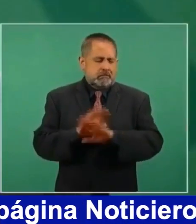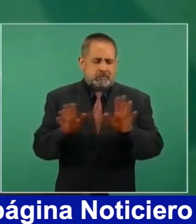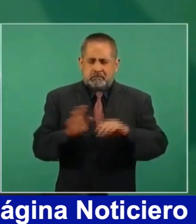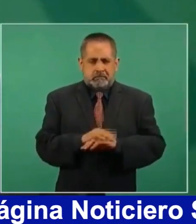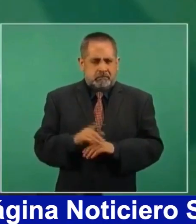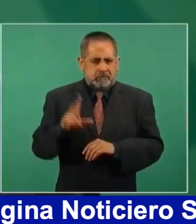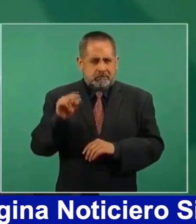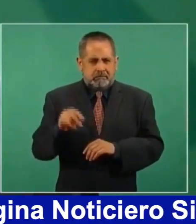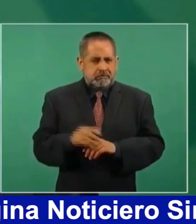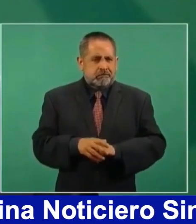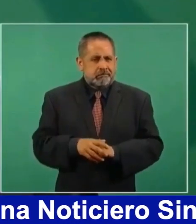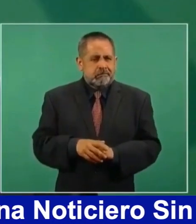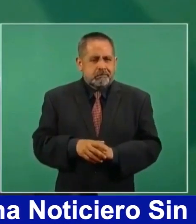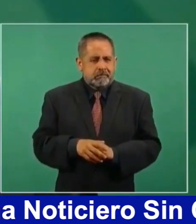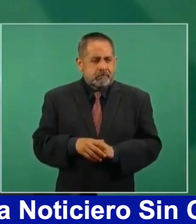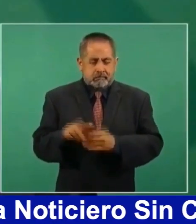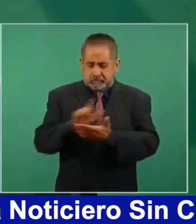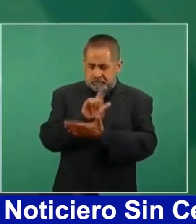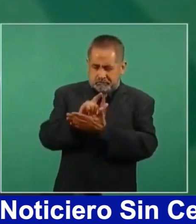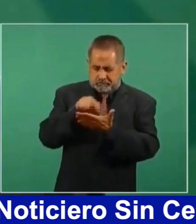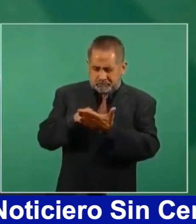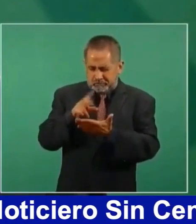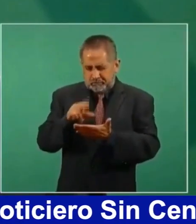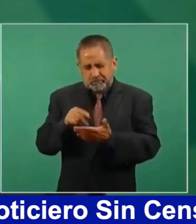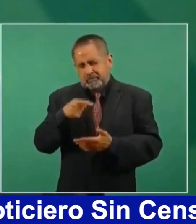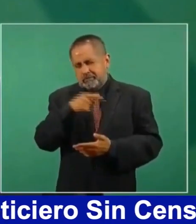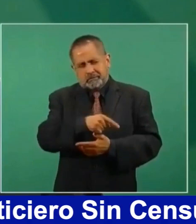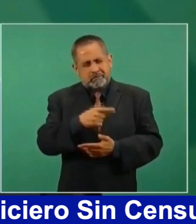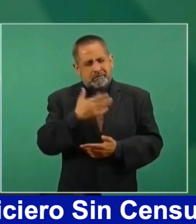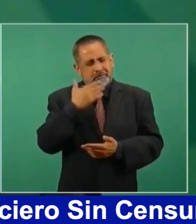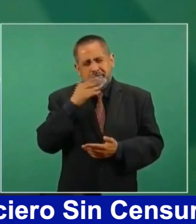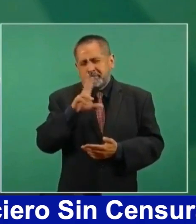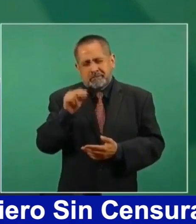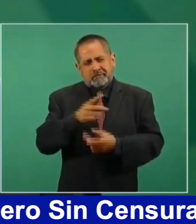independientemente de lo legal, eso es inmoral